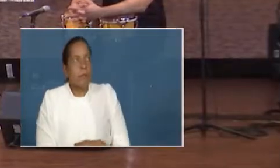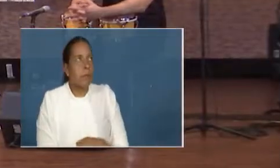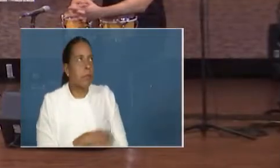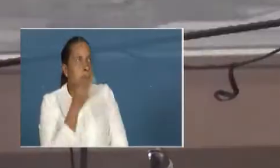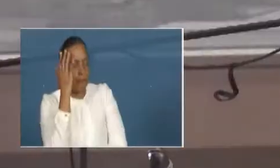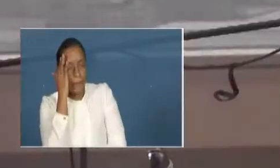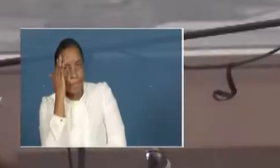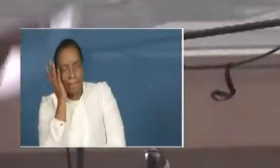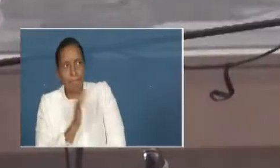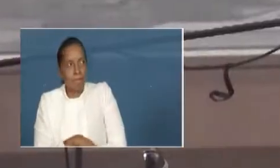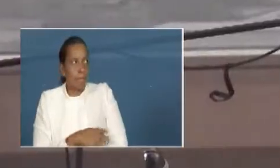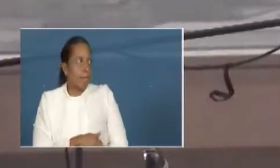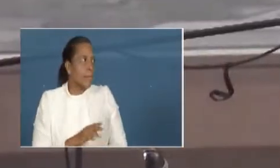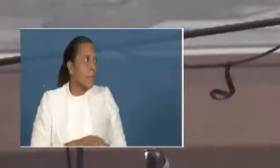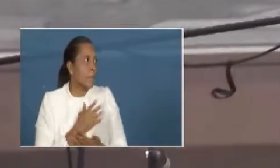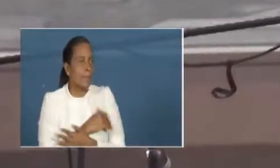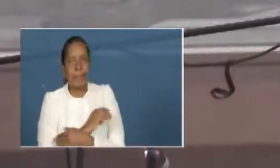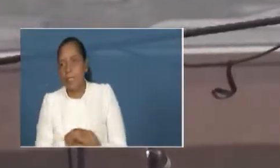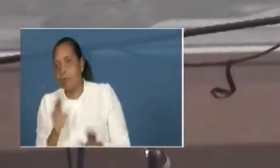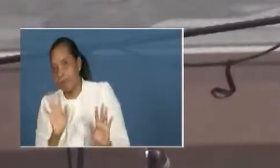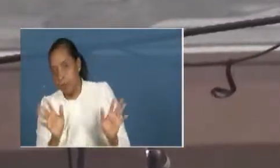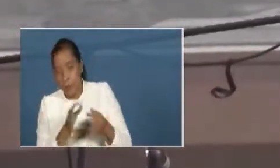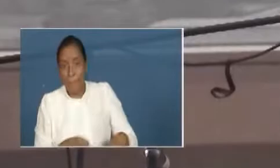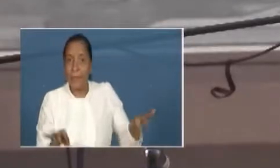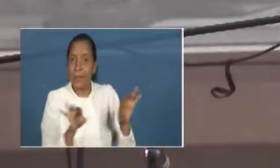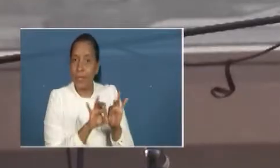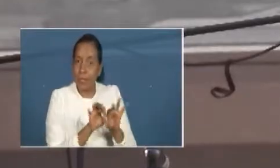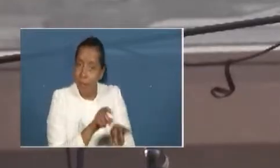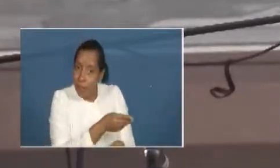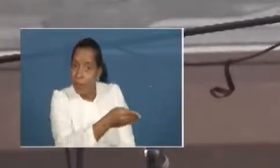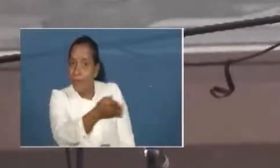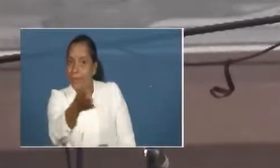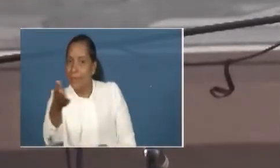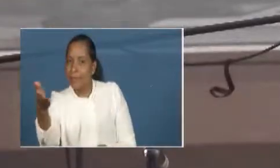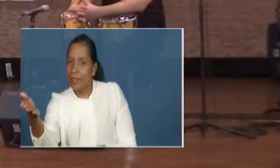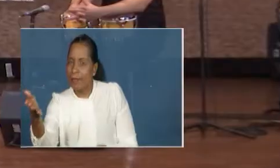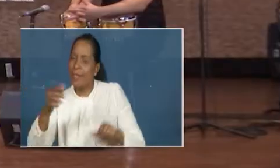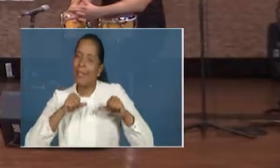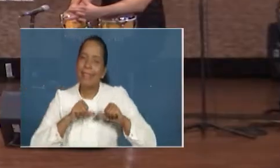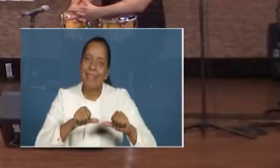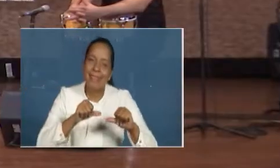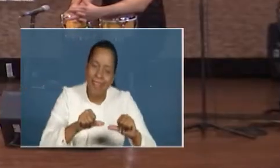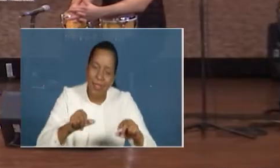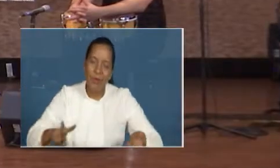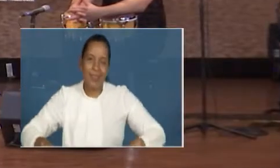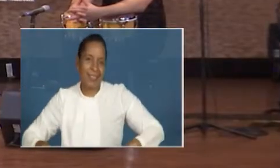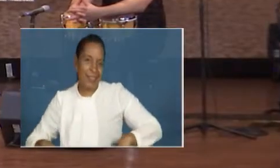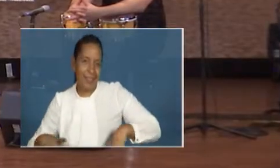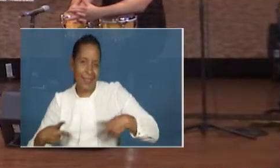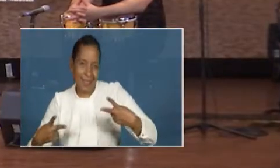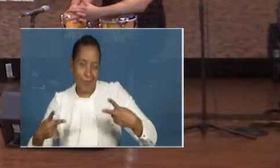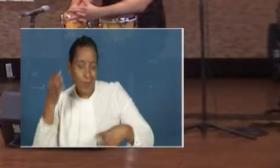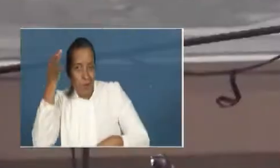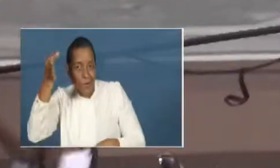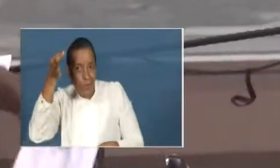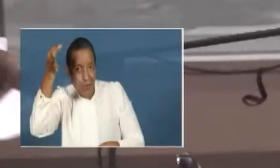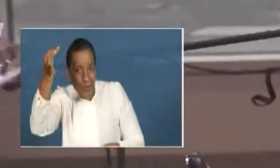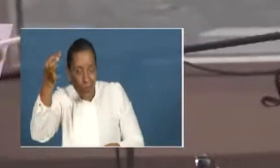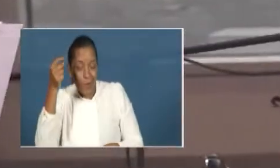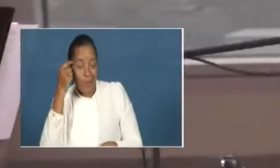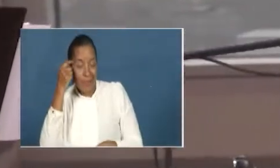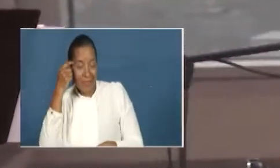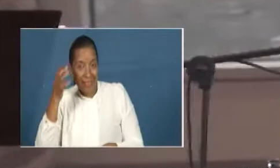pero, señores, eso es importante. Eso nos va a dar la continuidad de vida. Y de que podamos